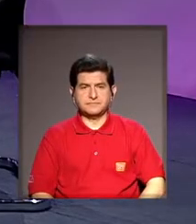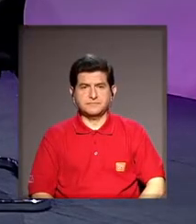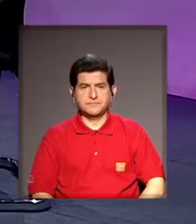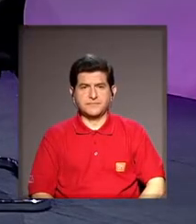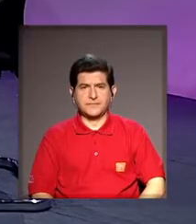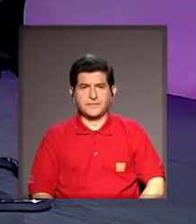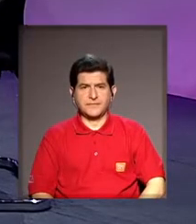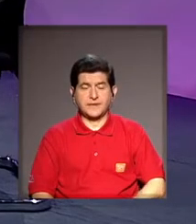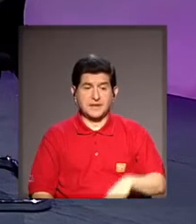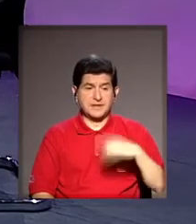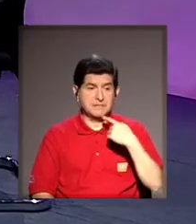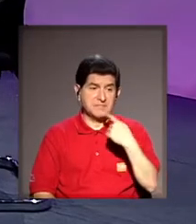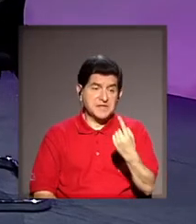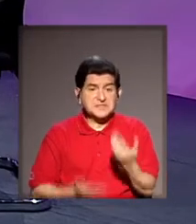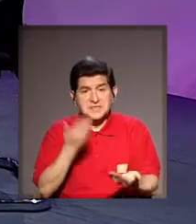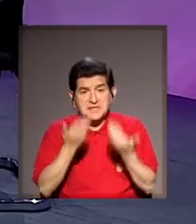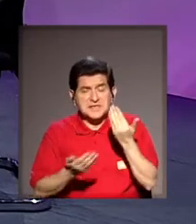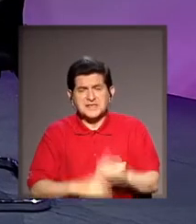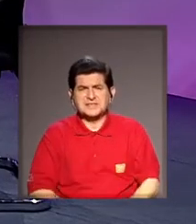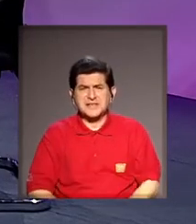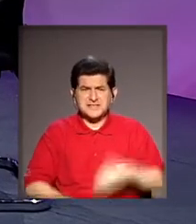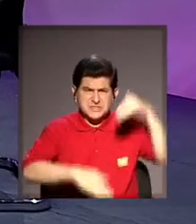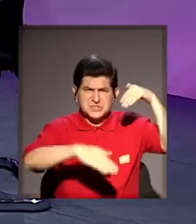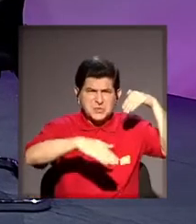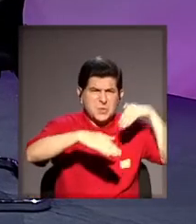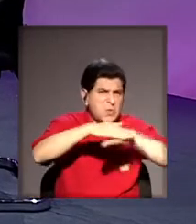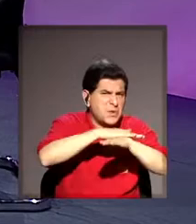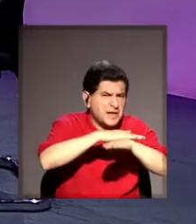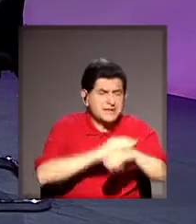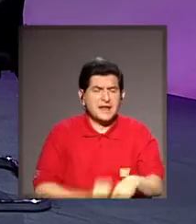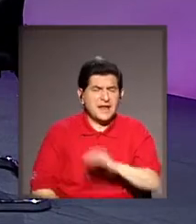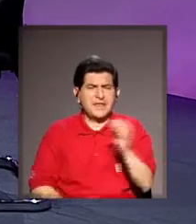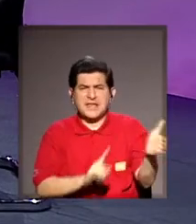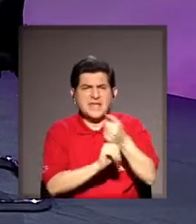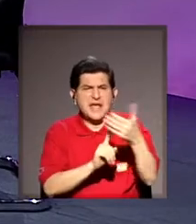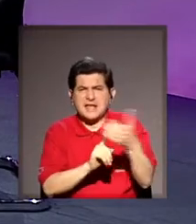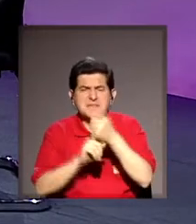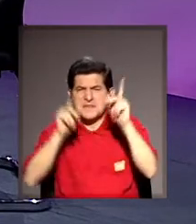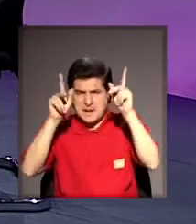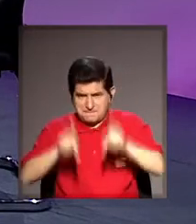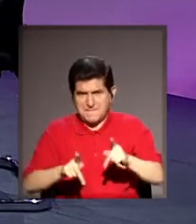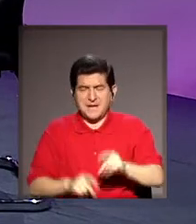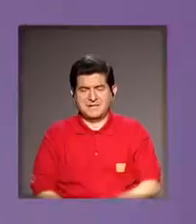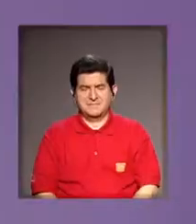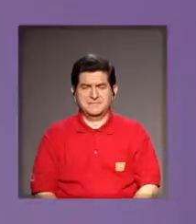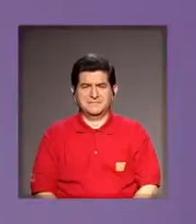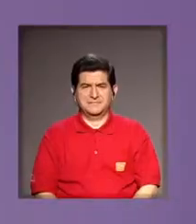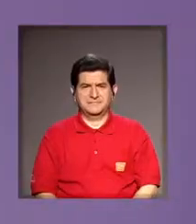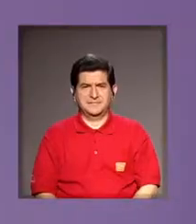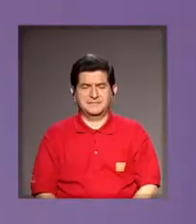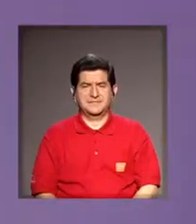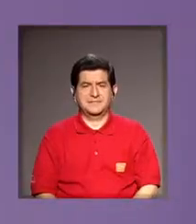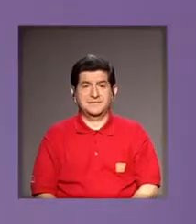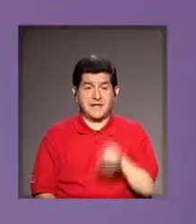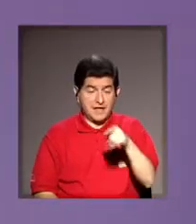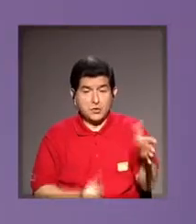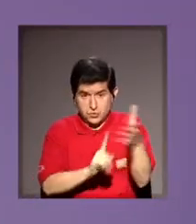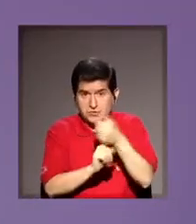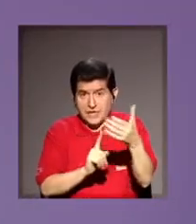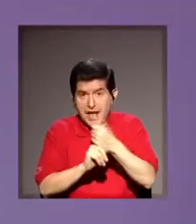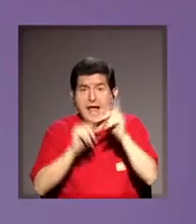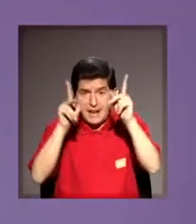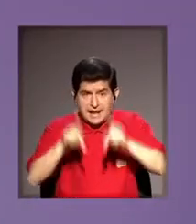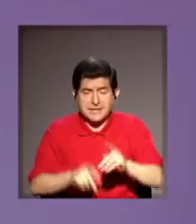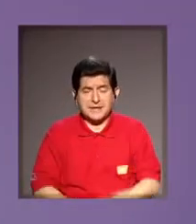un allanamiento por decirles cuando llega la palabra que no tenía hacen una redada